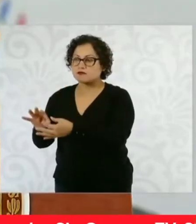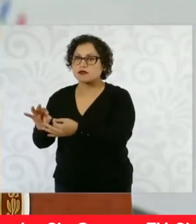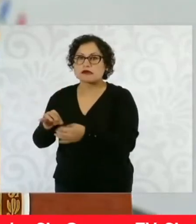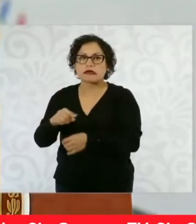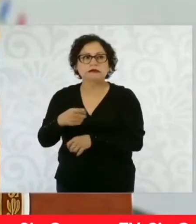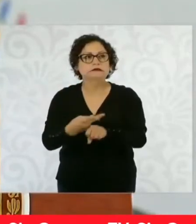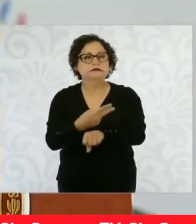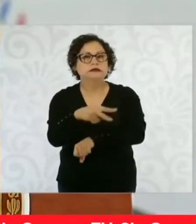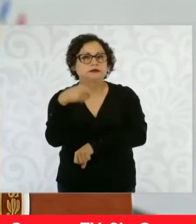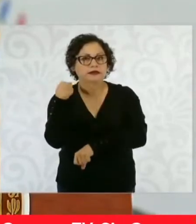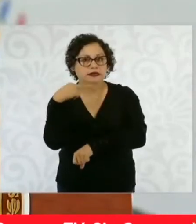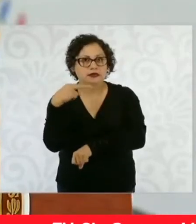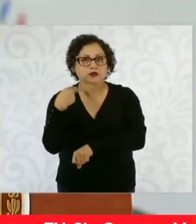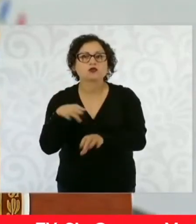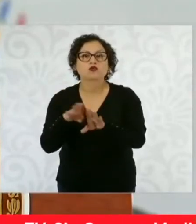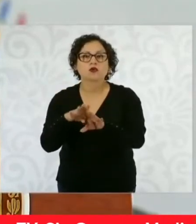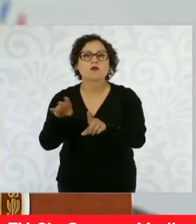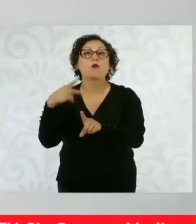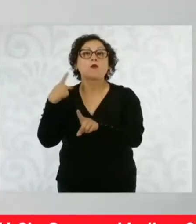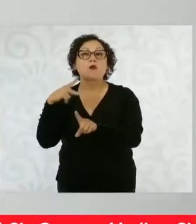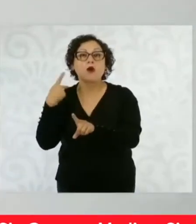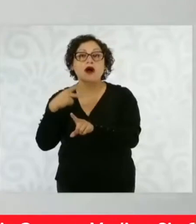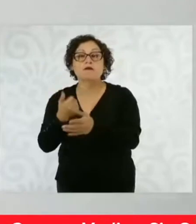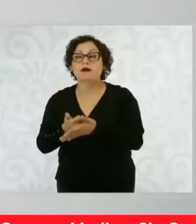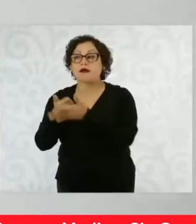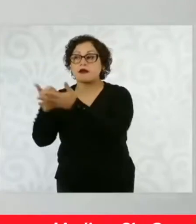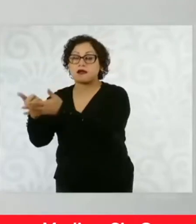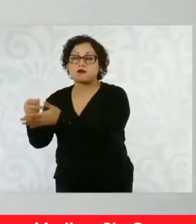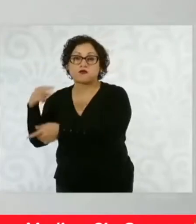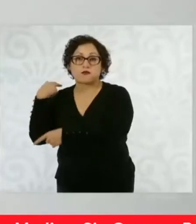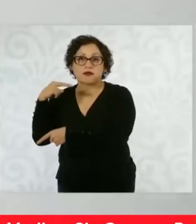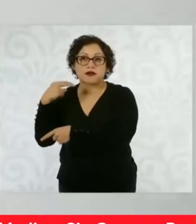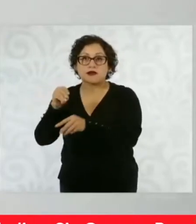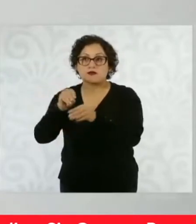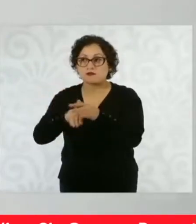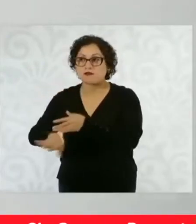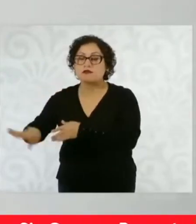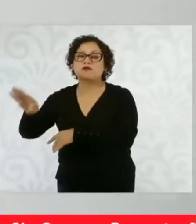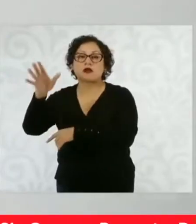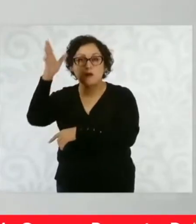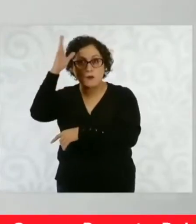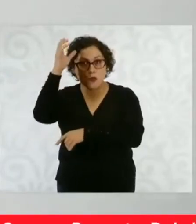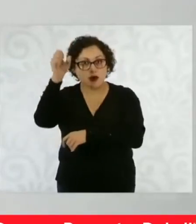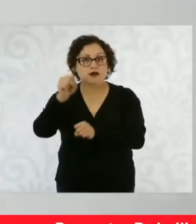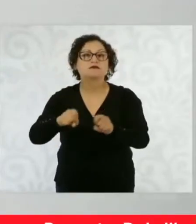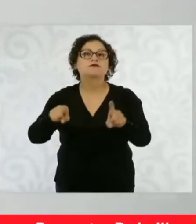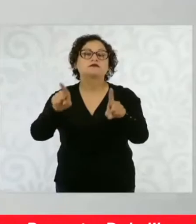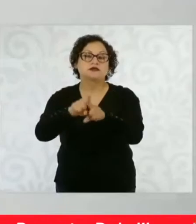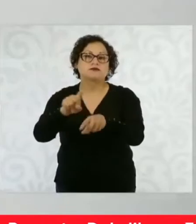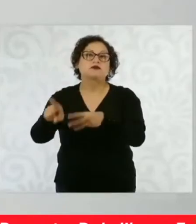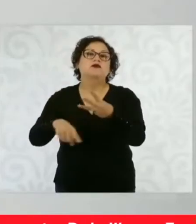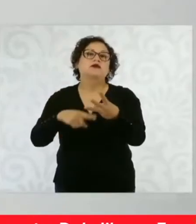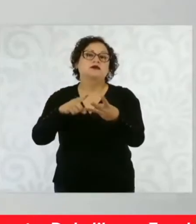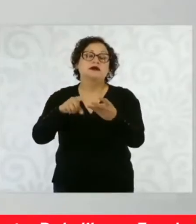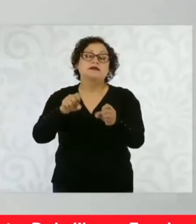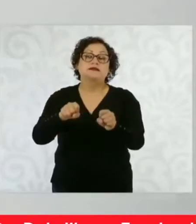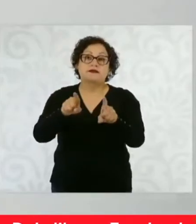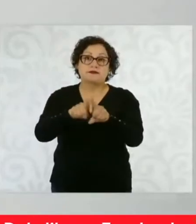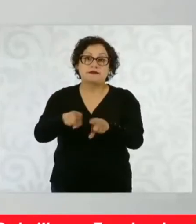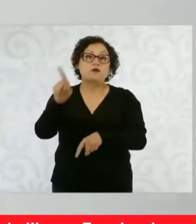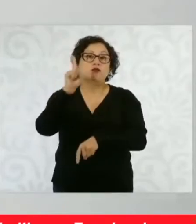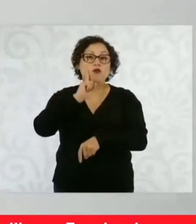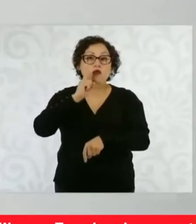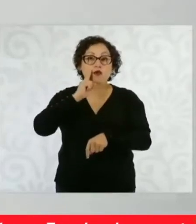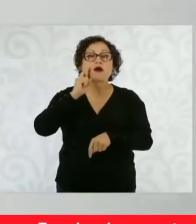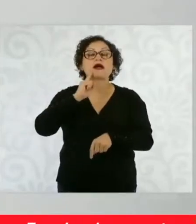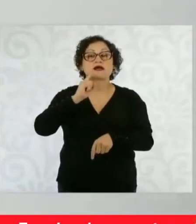de Veracruz, y era a través de Puebla que llegaba la información hacia Morelos. Las enfermeras también, sin duda, un papel fundamental,